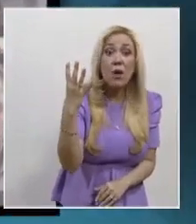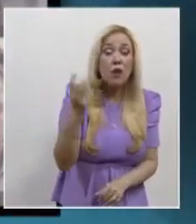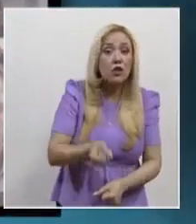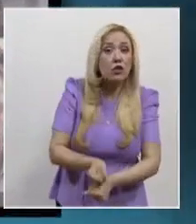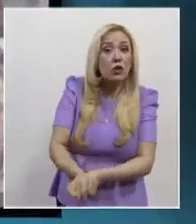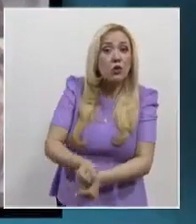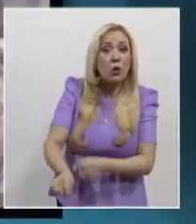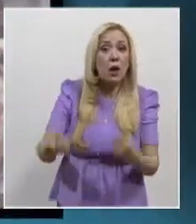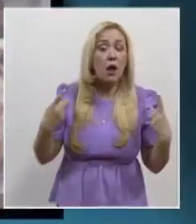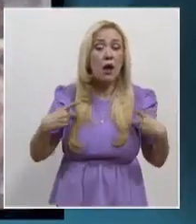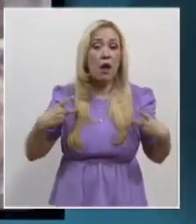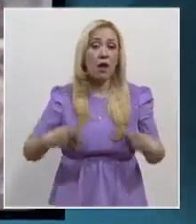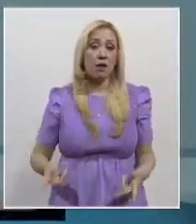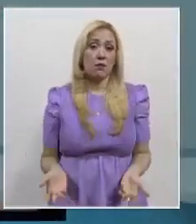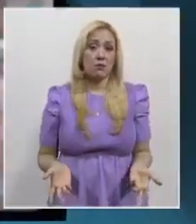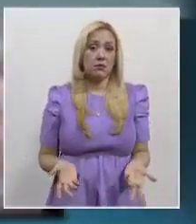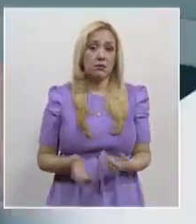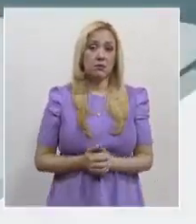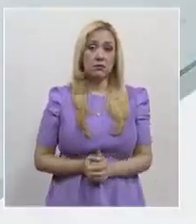de tortura.